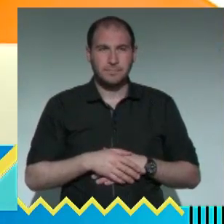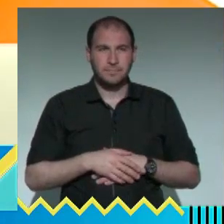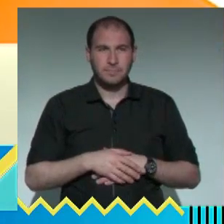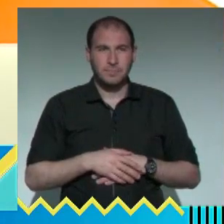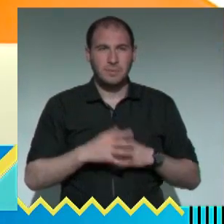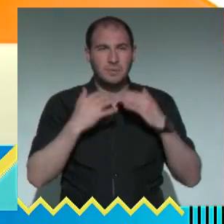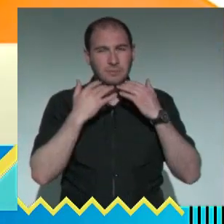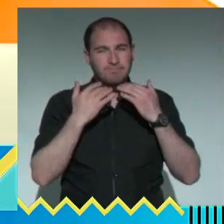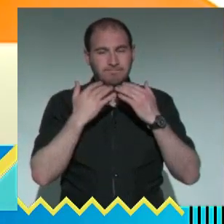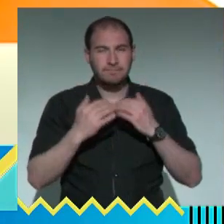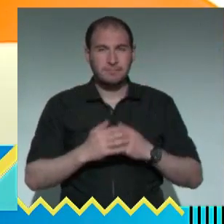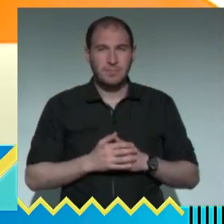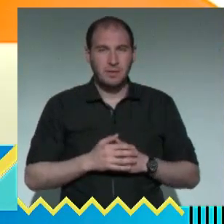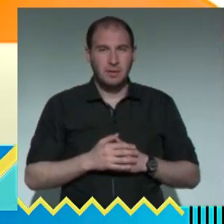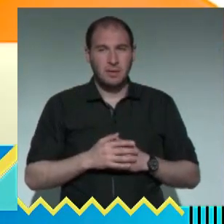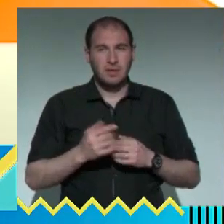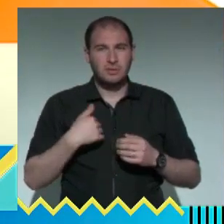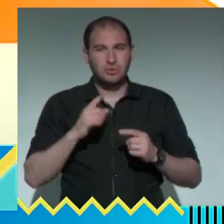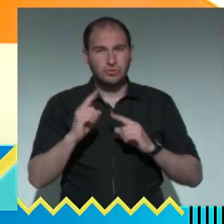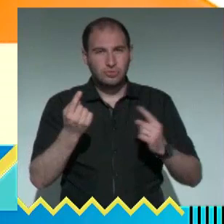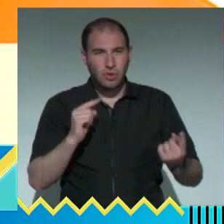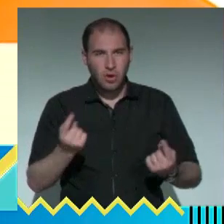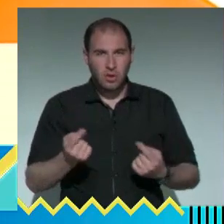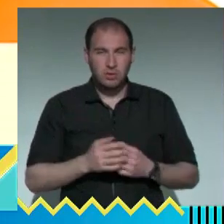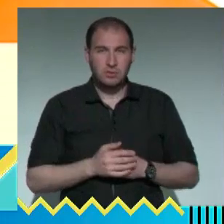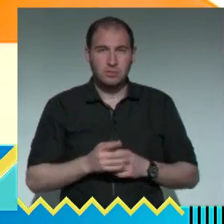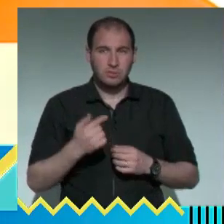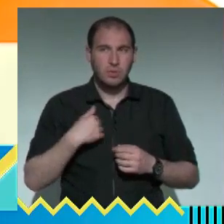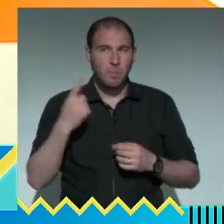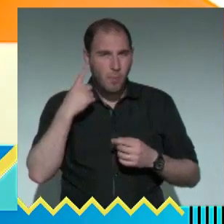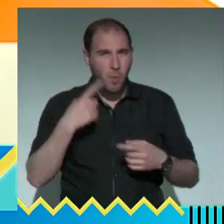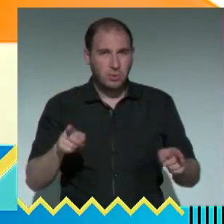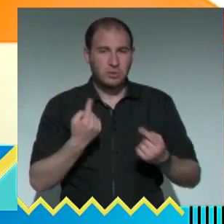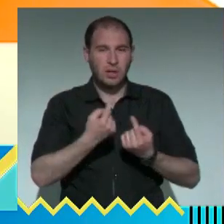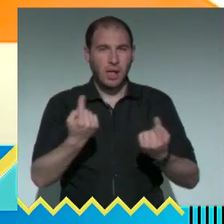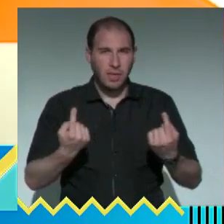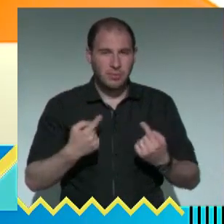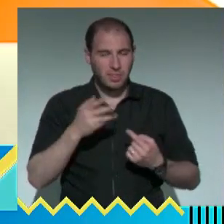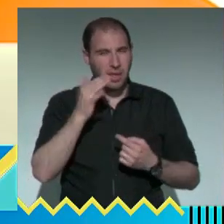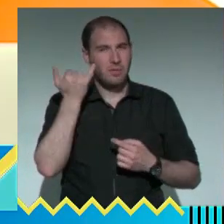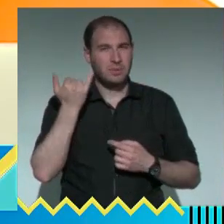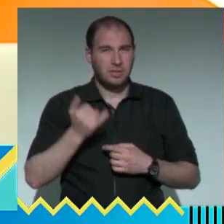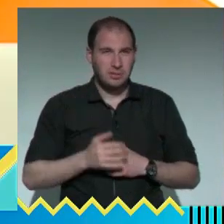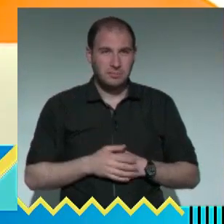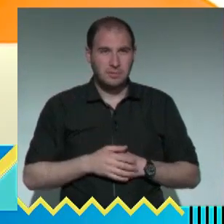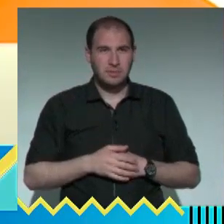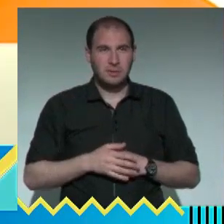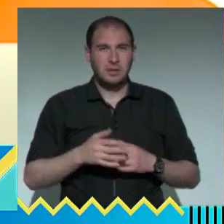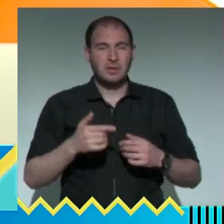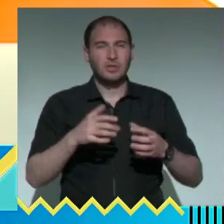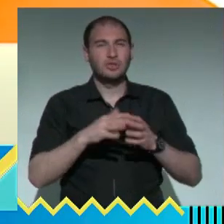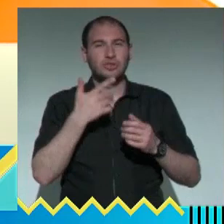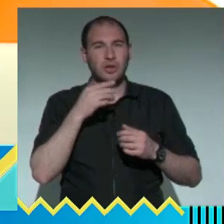Pero no sé, yo individualmente, escuchándolos como con oído de músico, a cada uno te das cuenta de que Soda